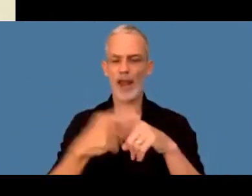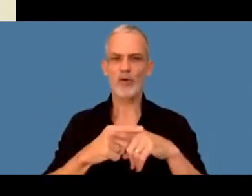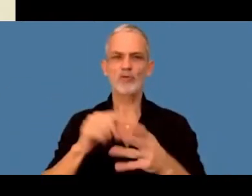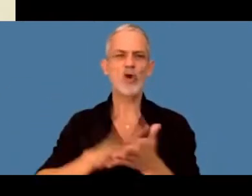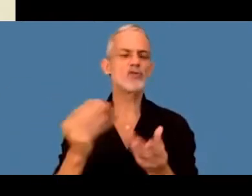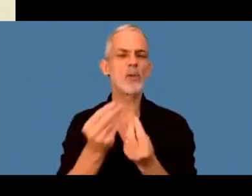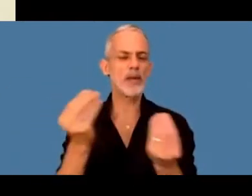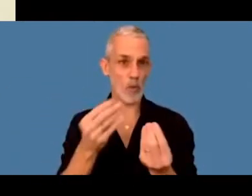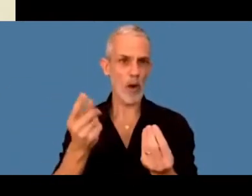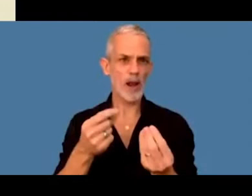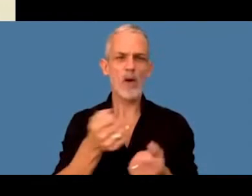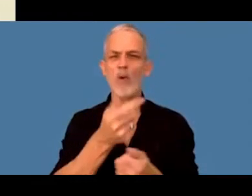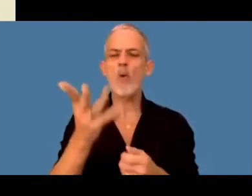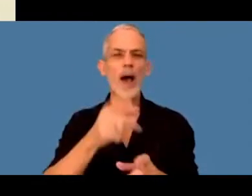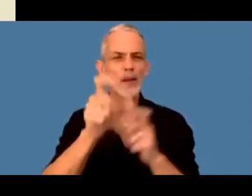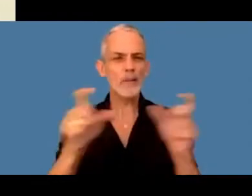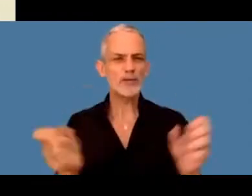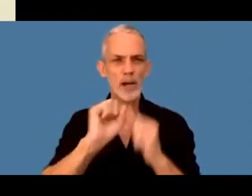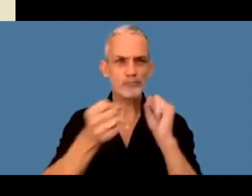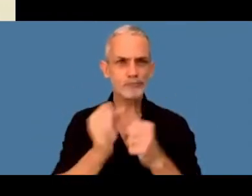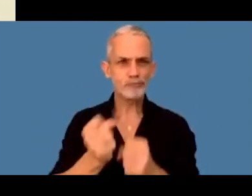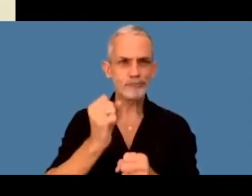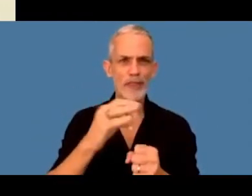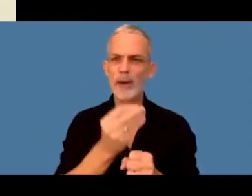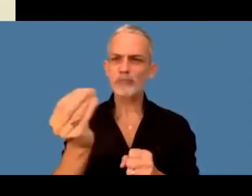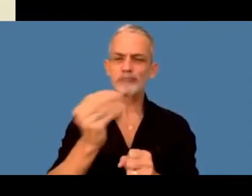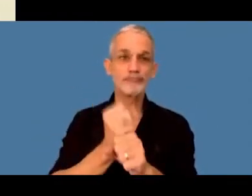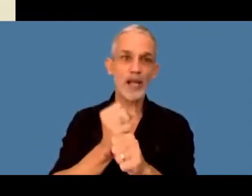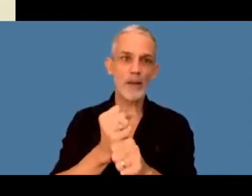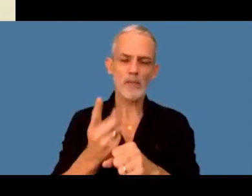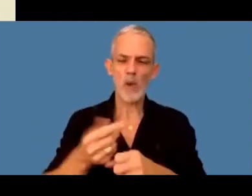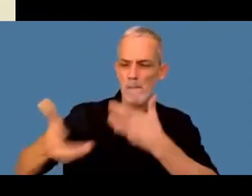cuántos operarios tenían que trabajar en determinada máquina,